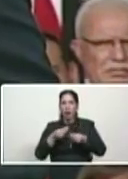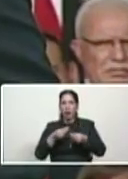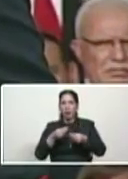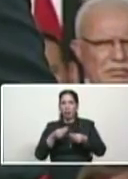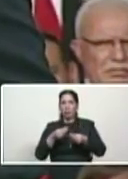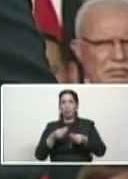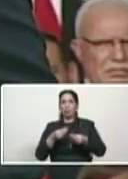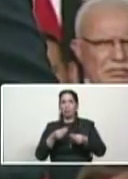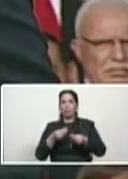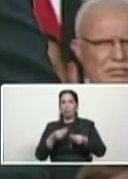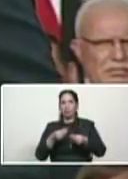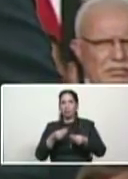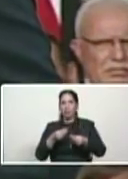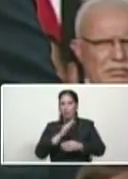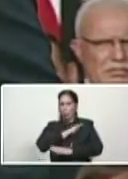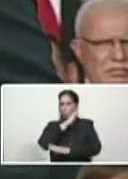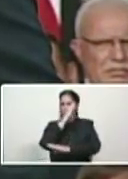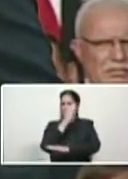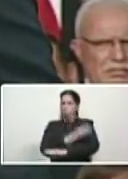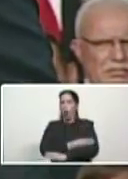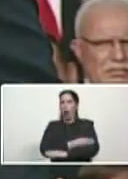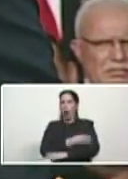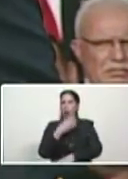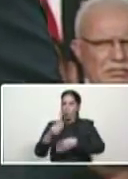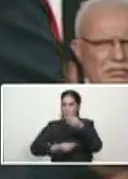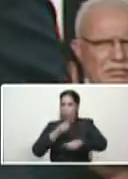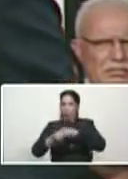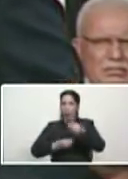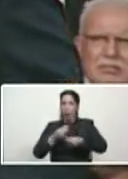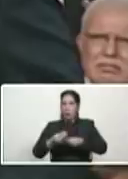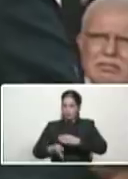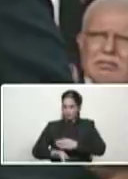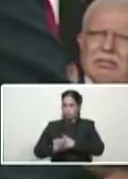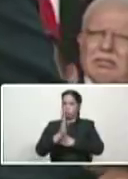invencibles, que nos haga inexpugnables,